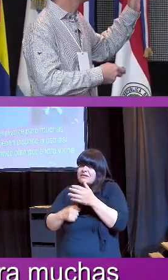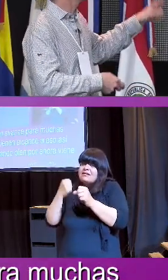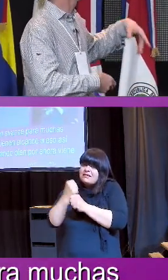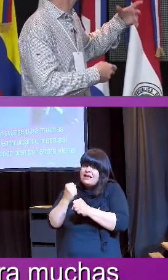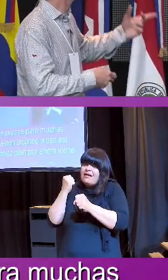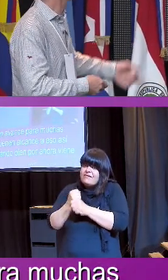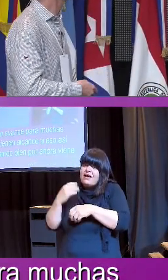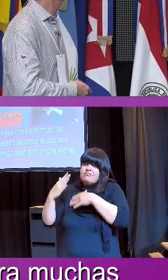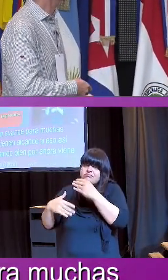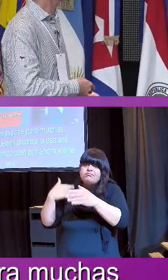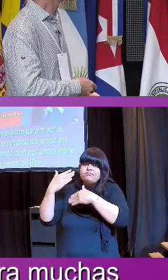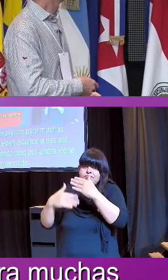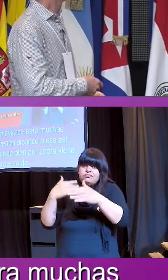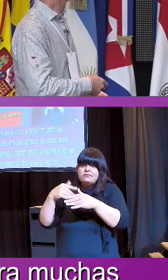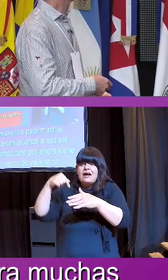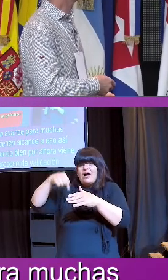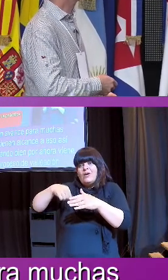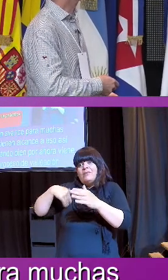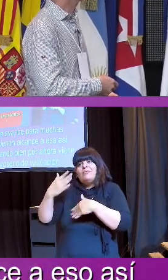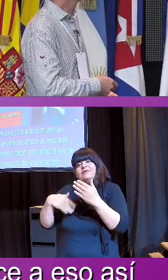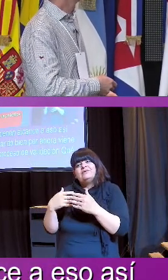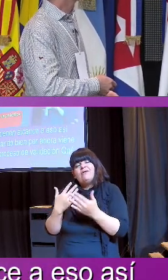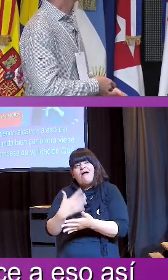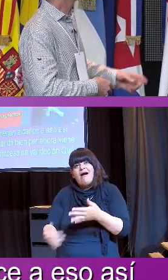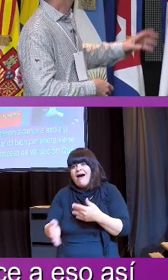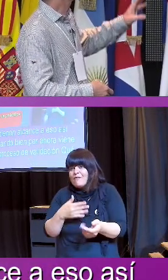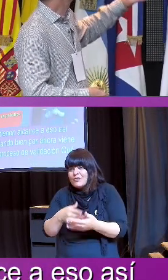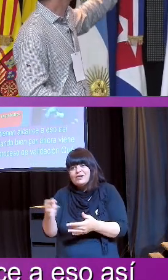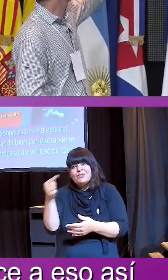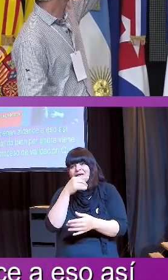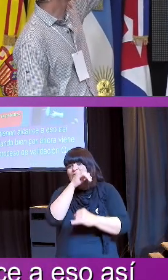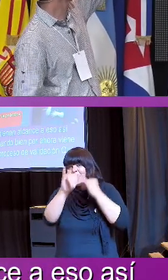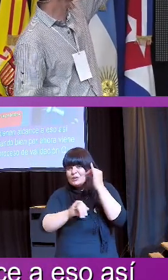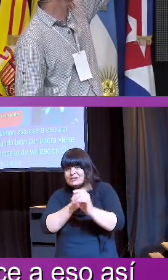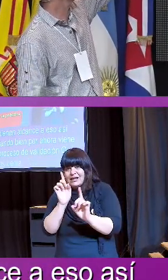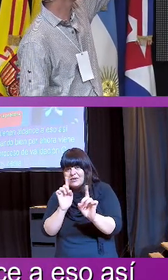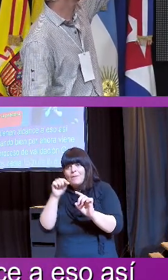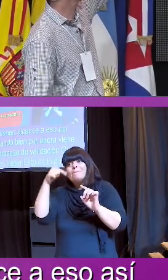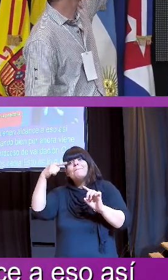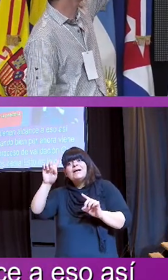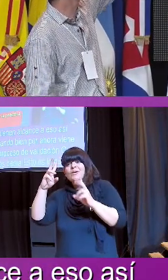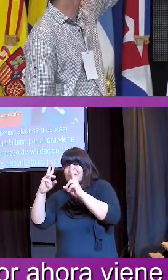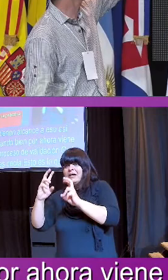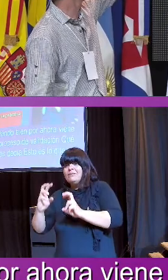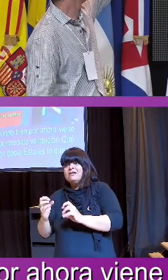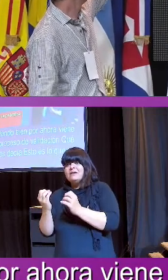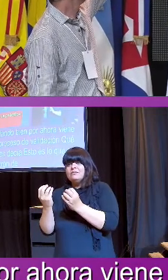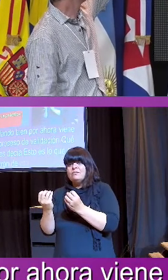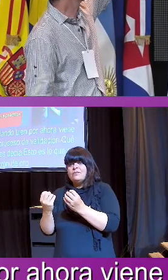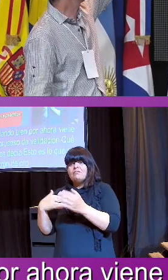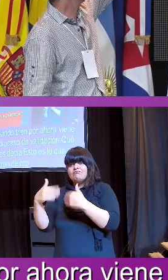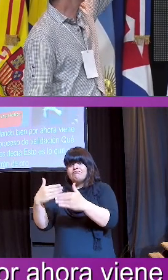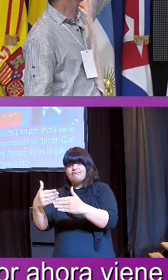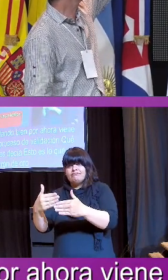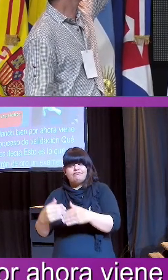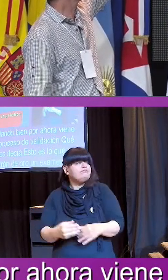hablar de todo el proceso de validación, que es un plomazo, ¿sí? Pero esto es lo que les decía, esto es lo que se suele hacer para diagnóstico, el patrón de oro, un